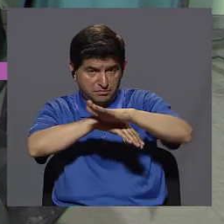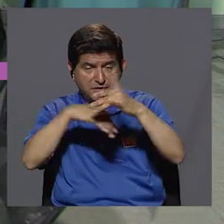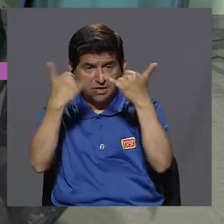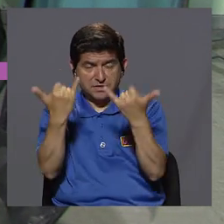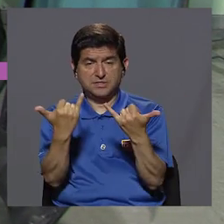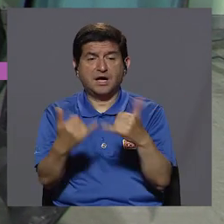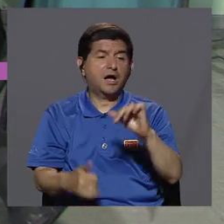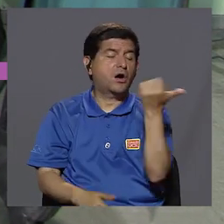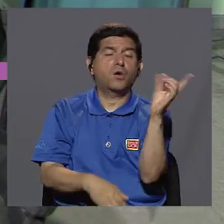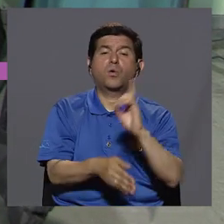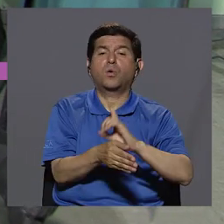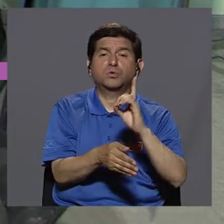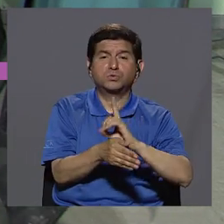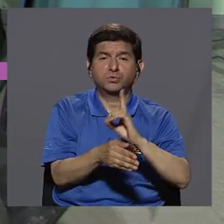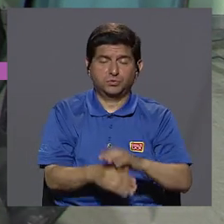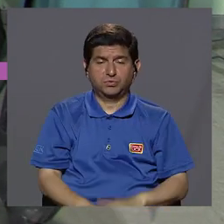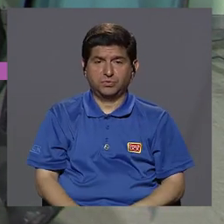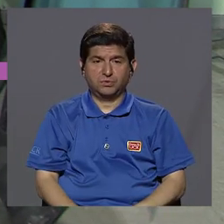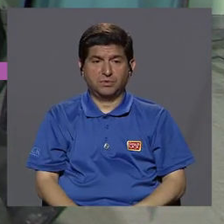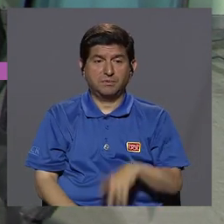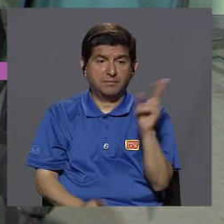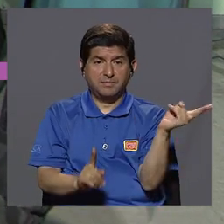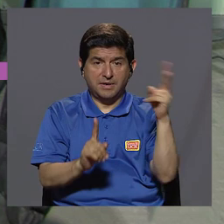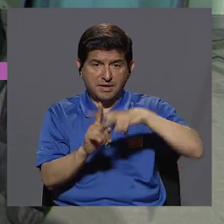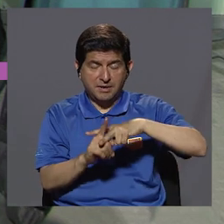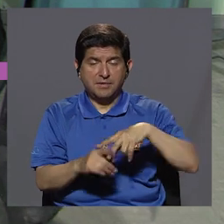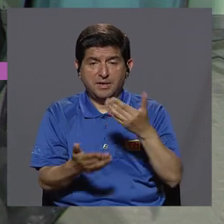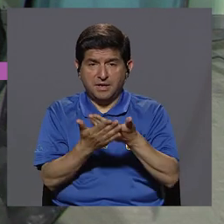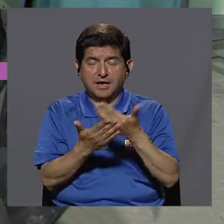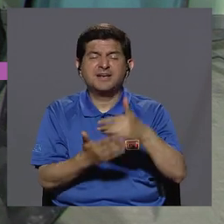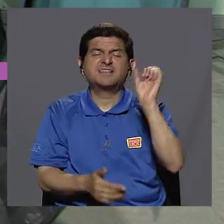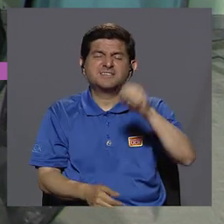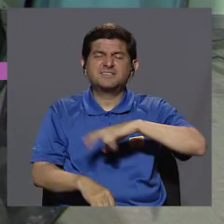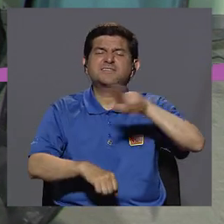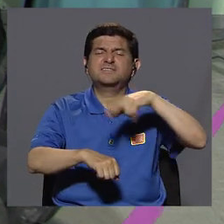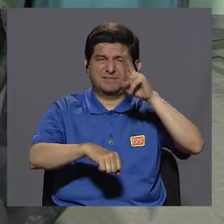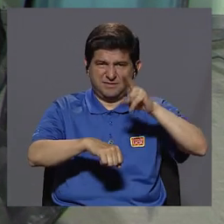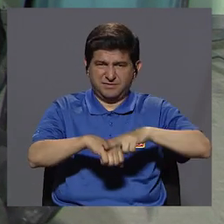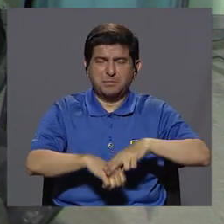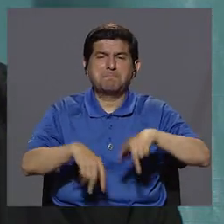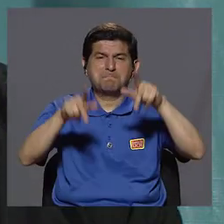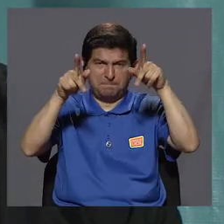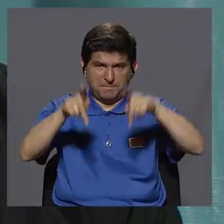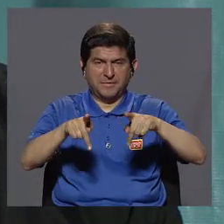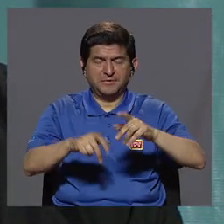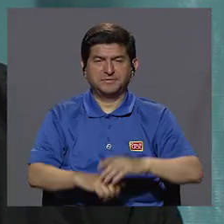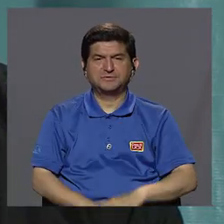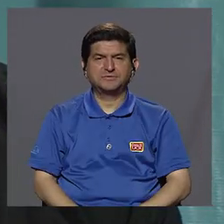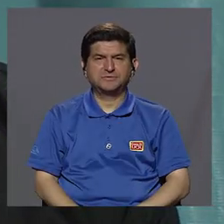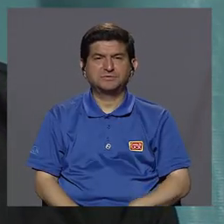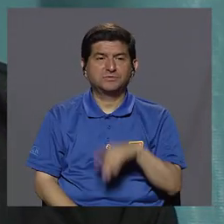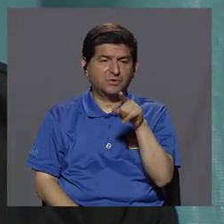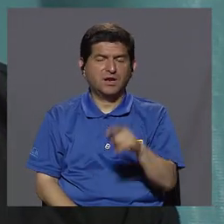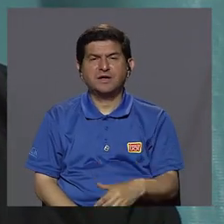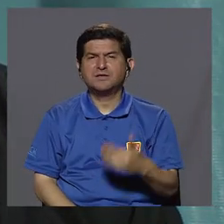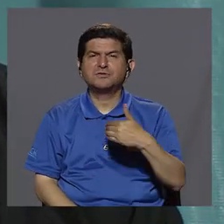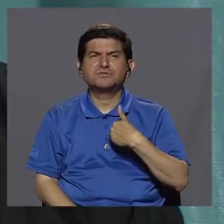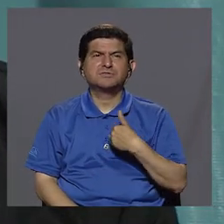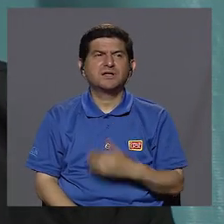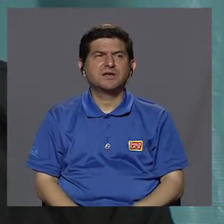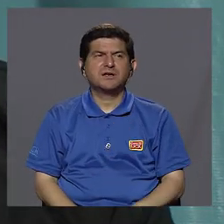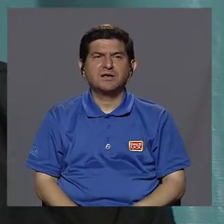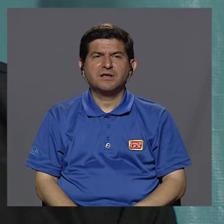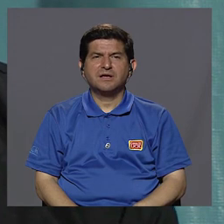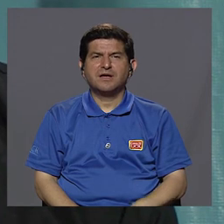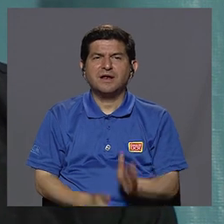un medio otro médico para que les haga la prueba a las personas y generalmente son pacientes que llegan con equis o